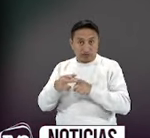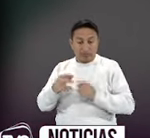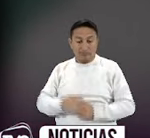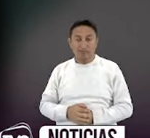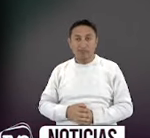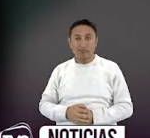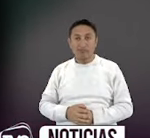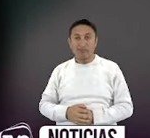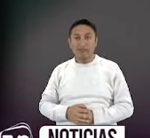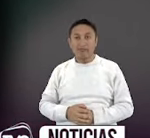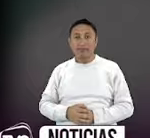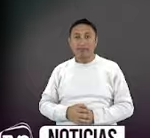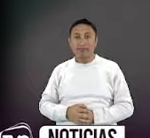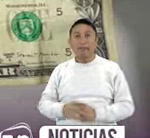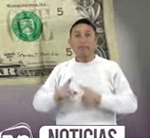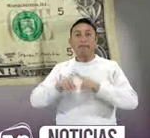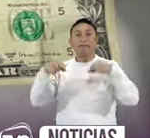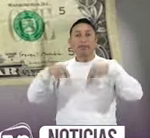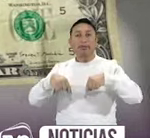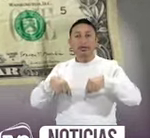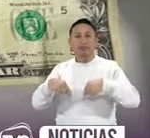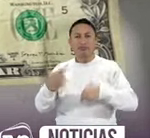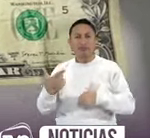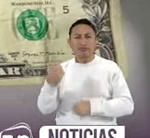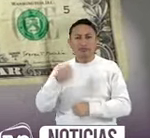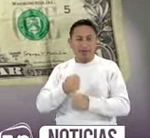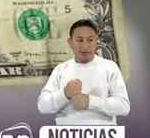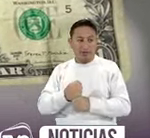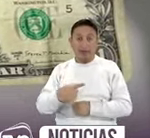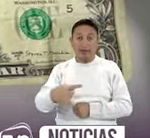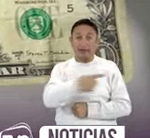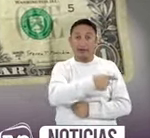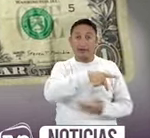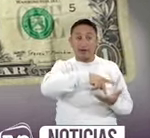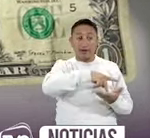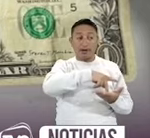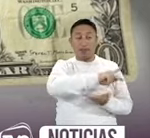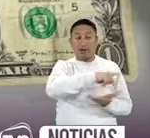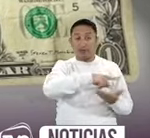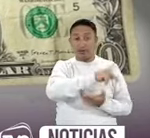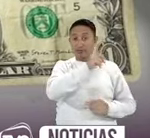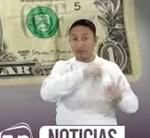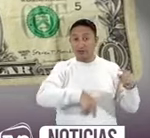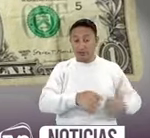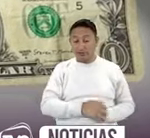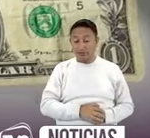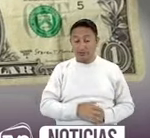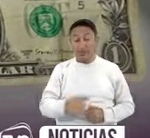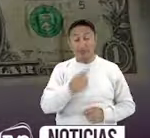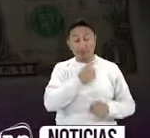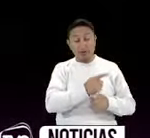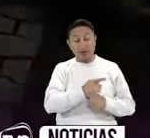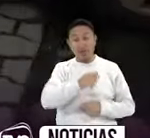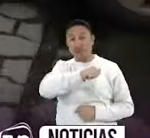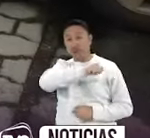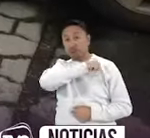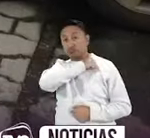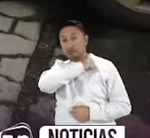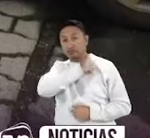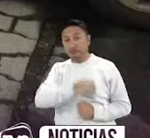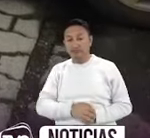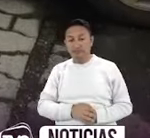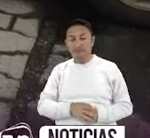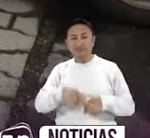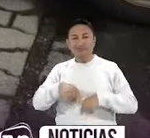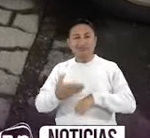usura, pero para que pueda trabajar tenía que pagar un monto que no cumplió, y a eso obedecería el secuestro. Existiendo ya como antecedente que la